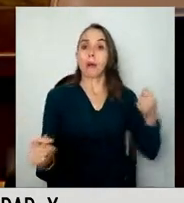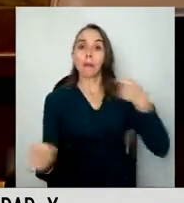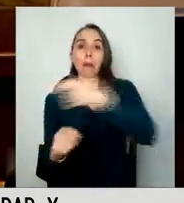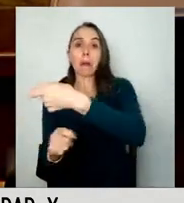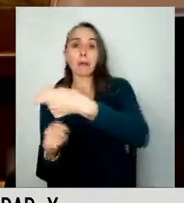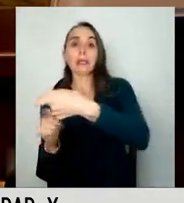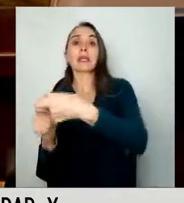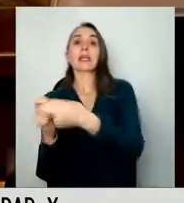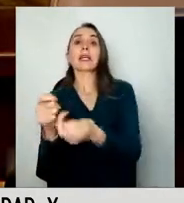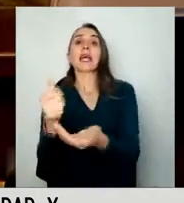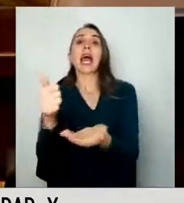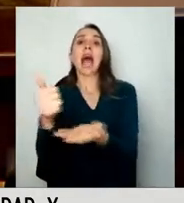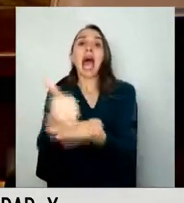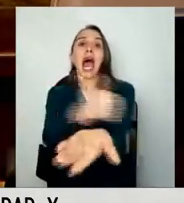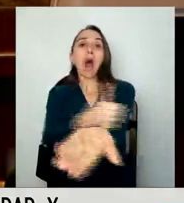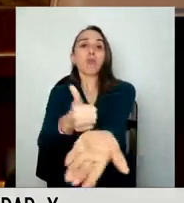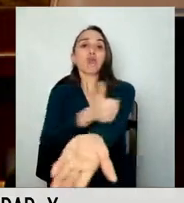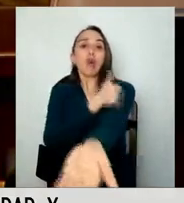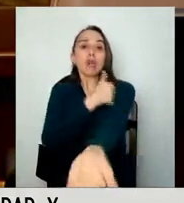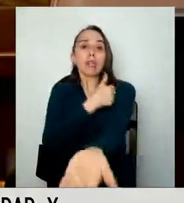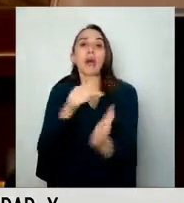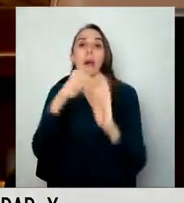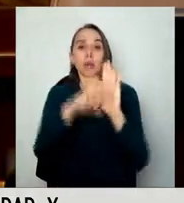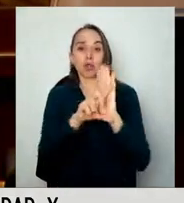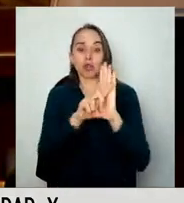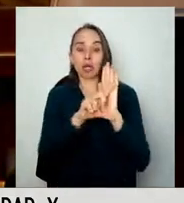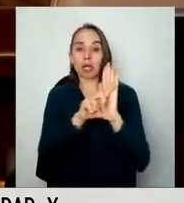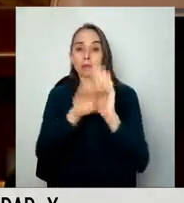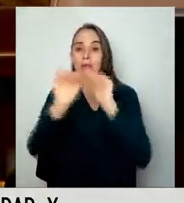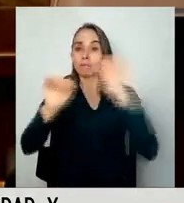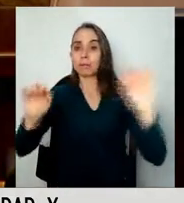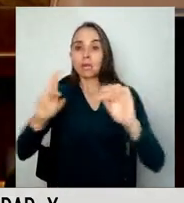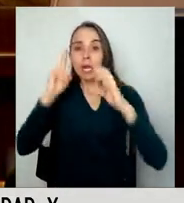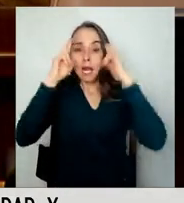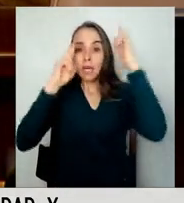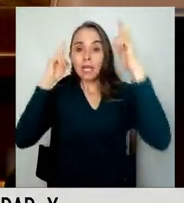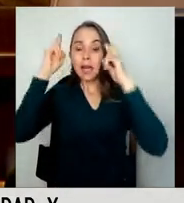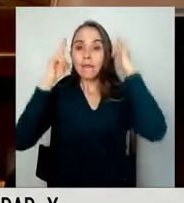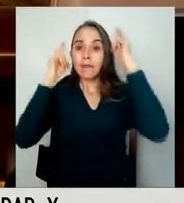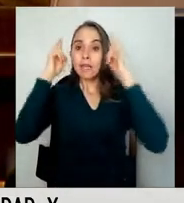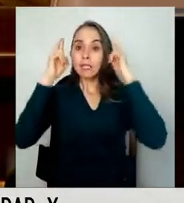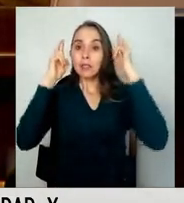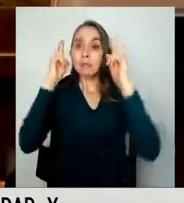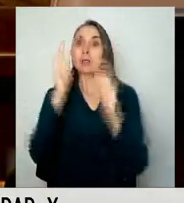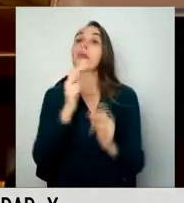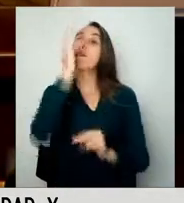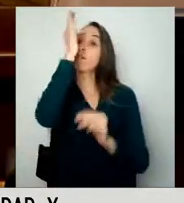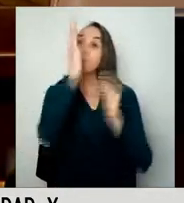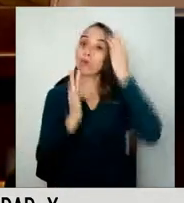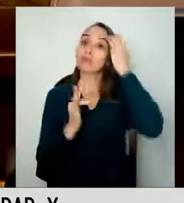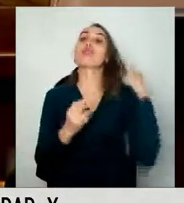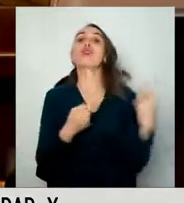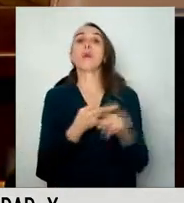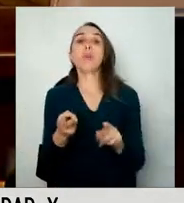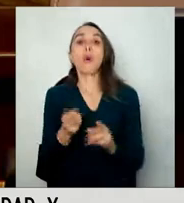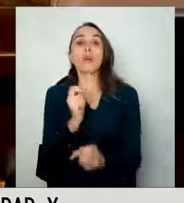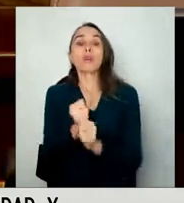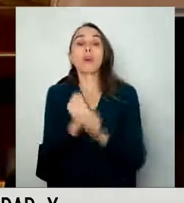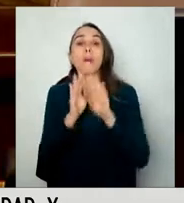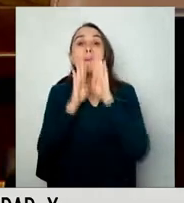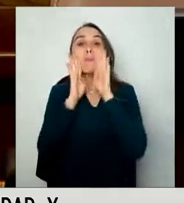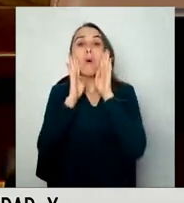este proyecto lo llama reflexionar precisamente con la probidad en materia del buen uso de los recursos públicos